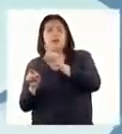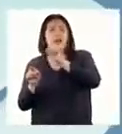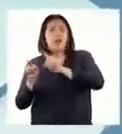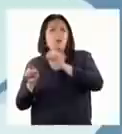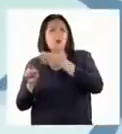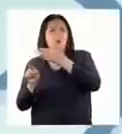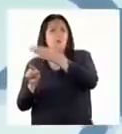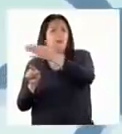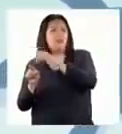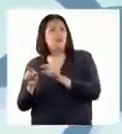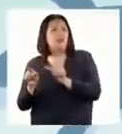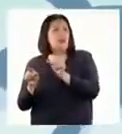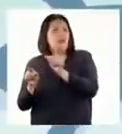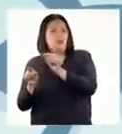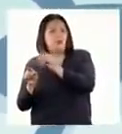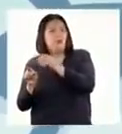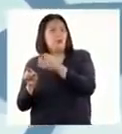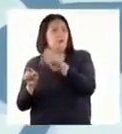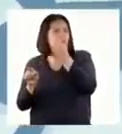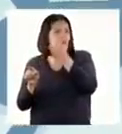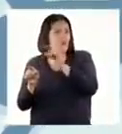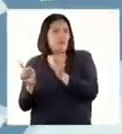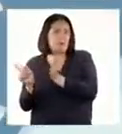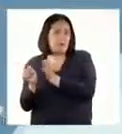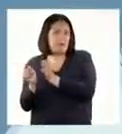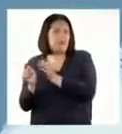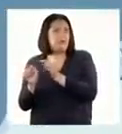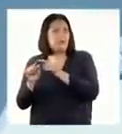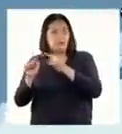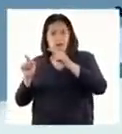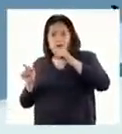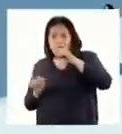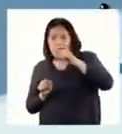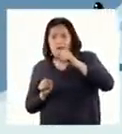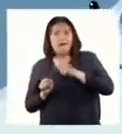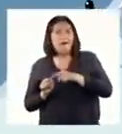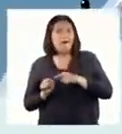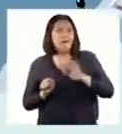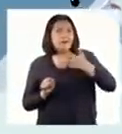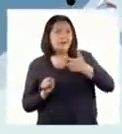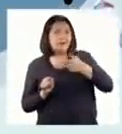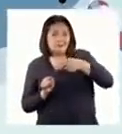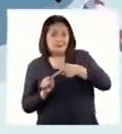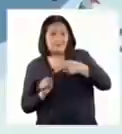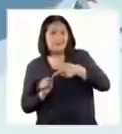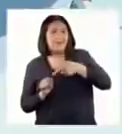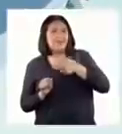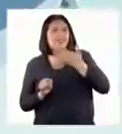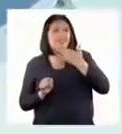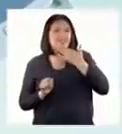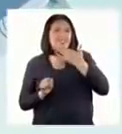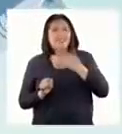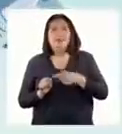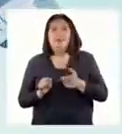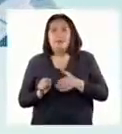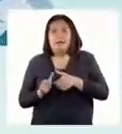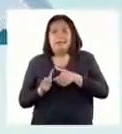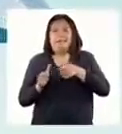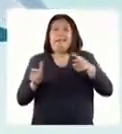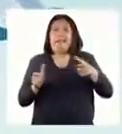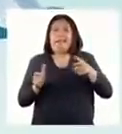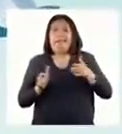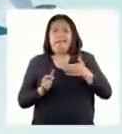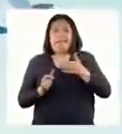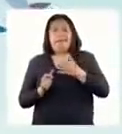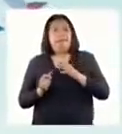algunos peces y crustáceos de menor tamaño, mientras que los consumidores terciarios son los animales mucho